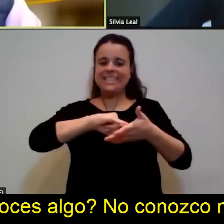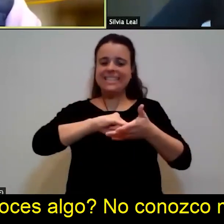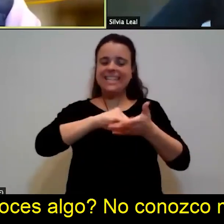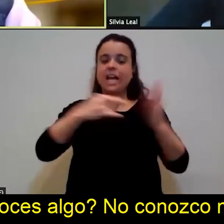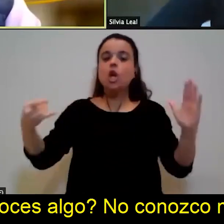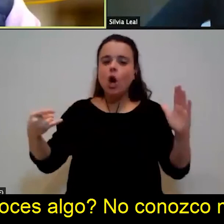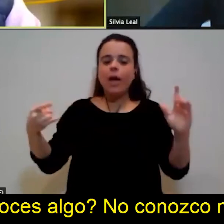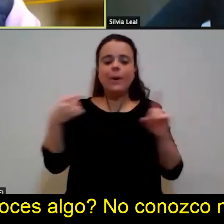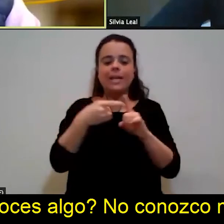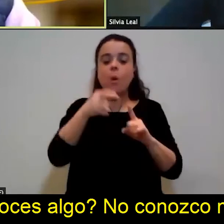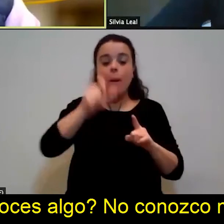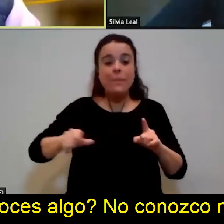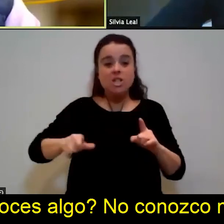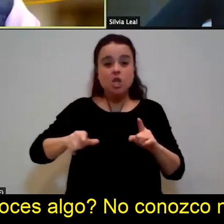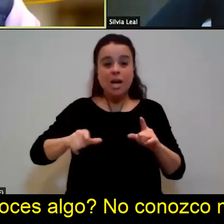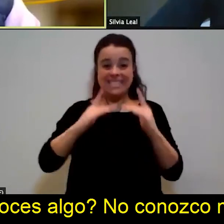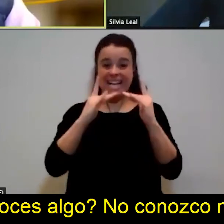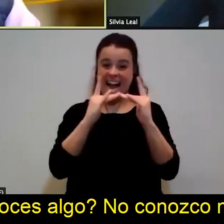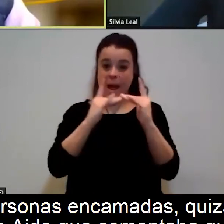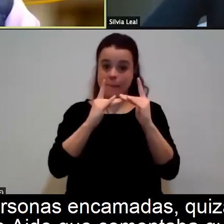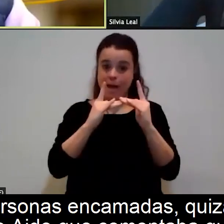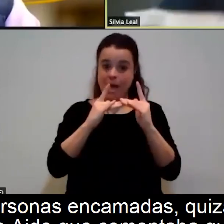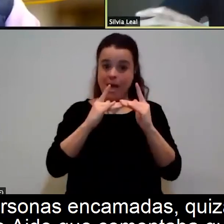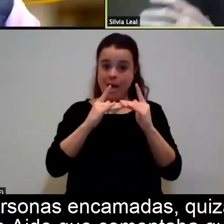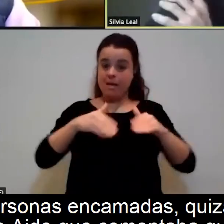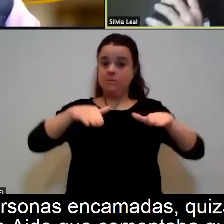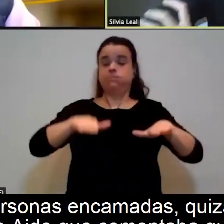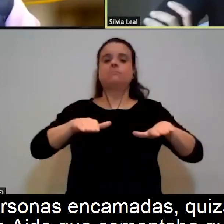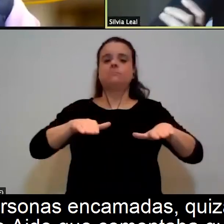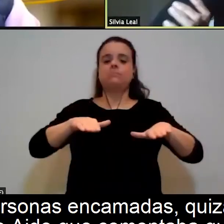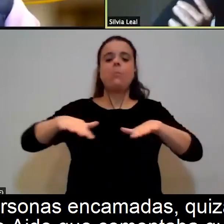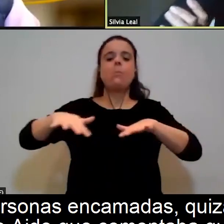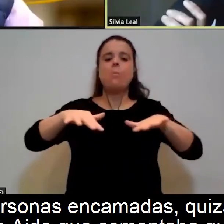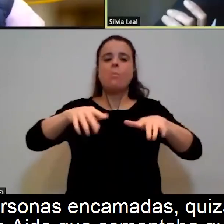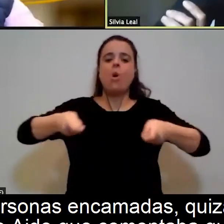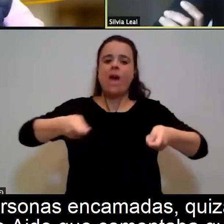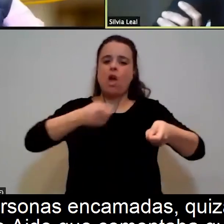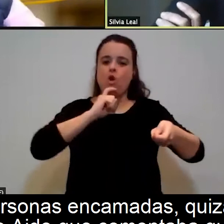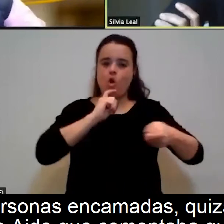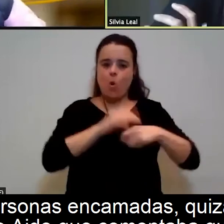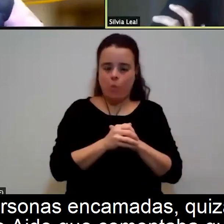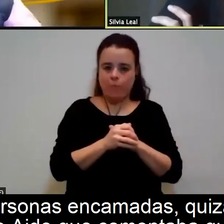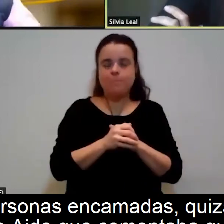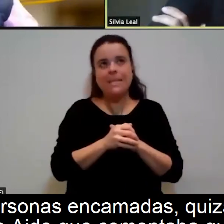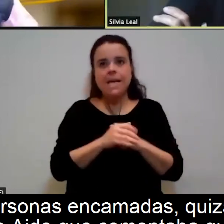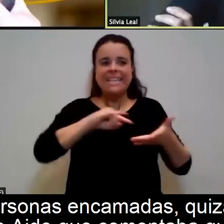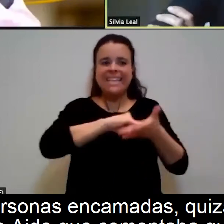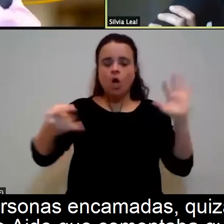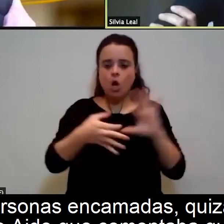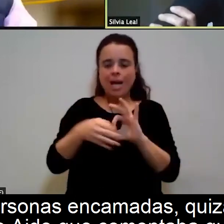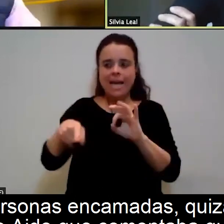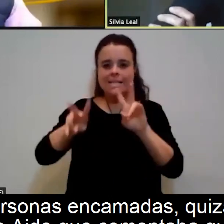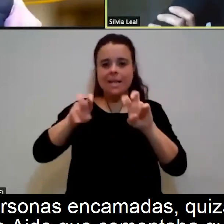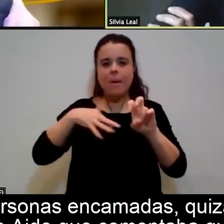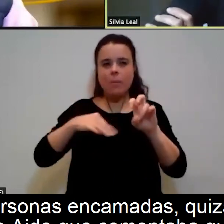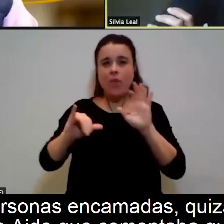encamadas. ¿Tú conoces algo? Yo no conozco nada, la verdad. Pues la tecnología de personas encamadas, quizás lo más cercano sería el